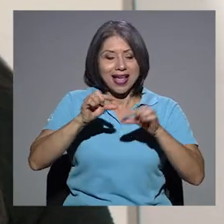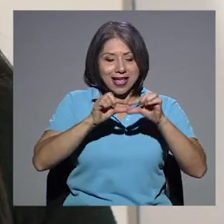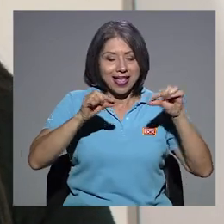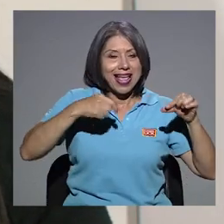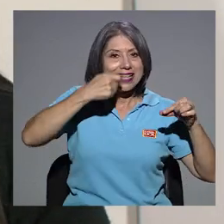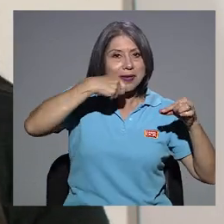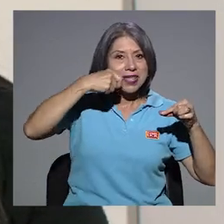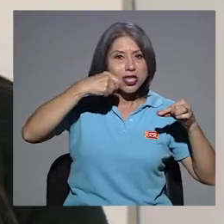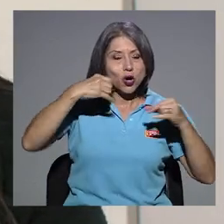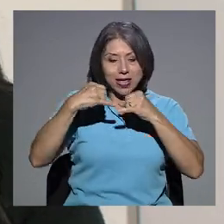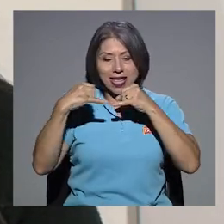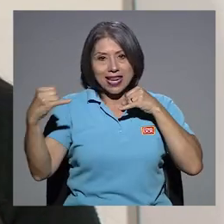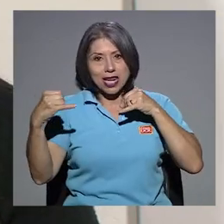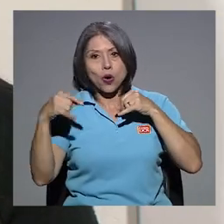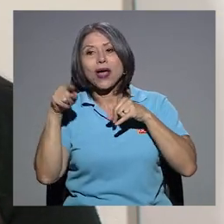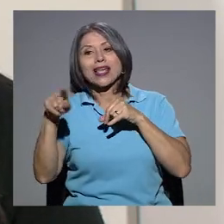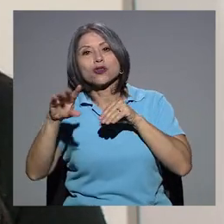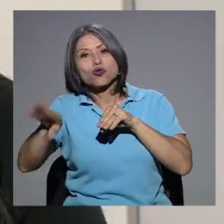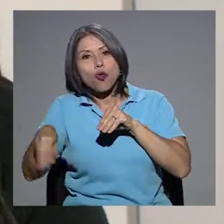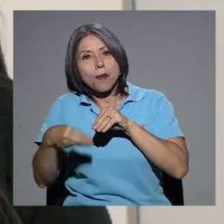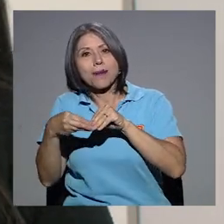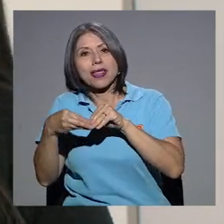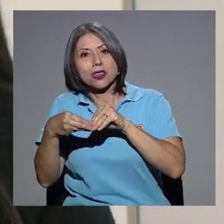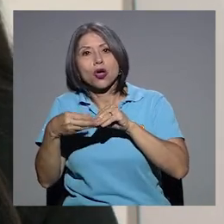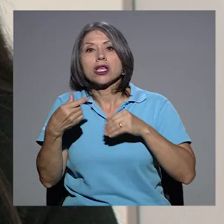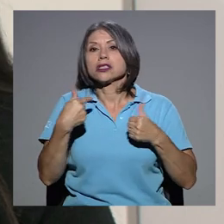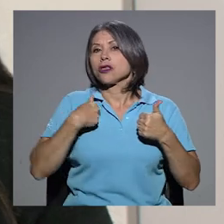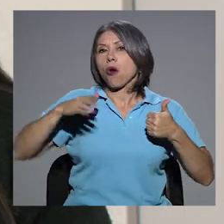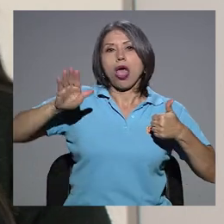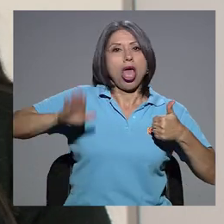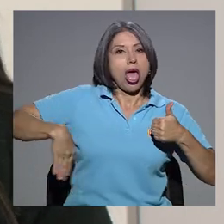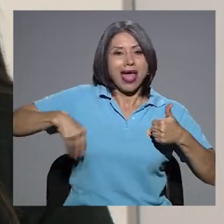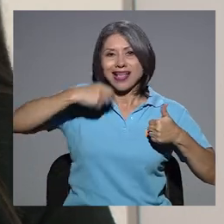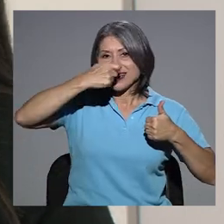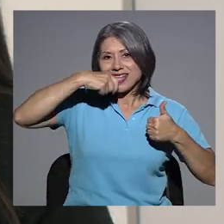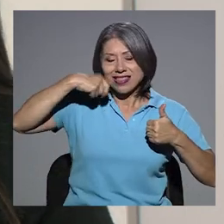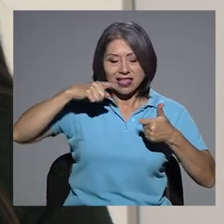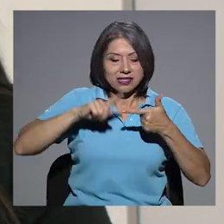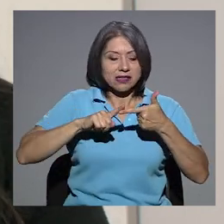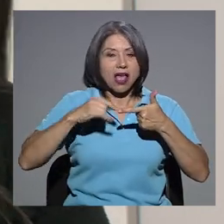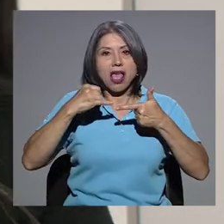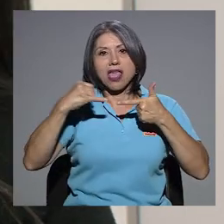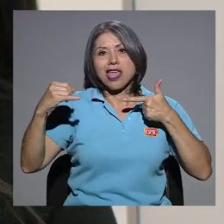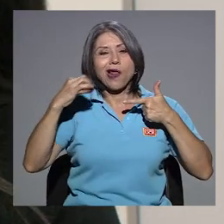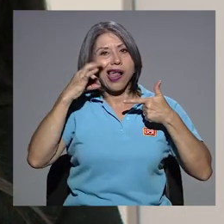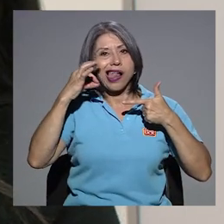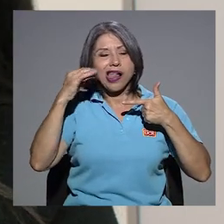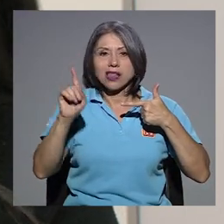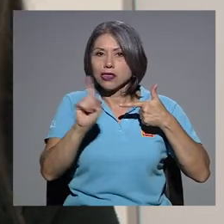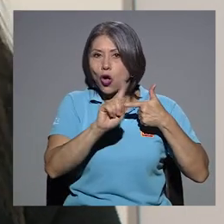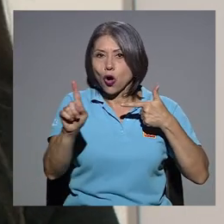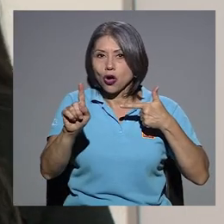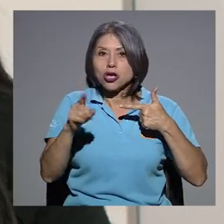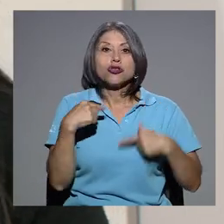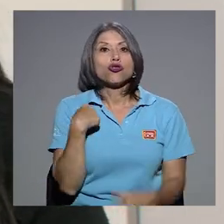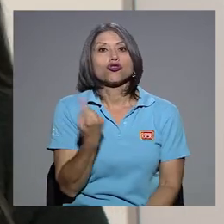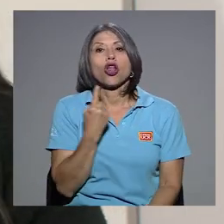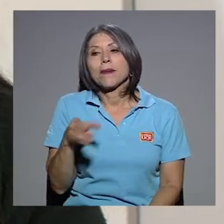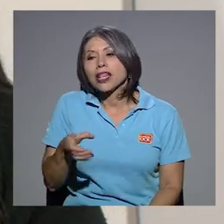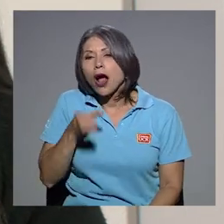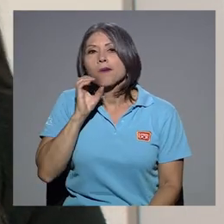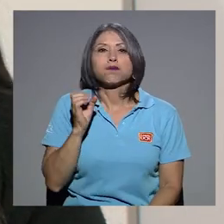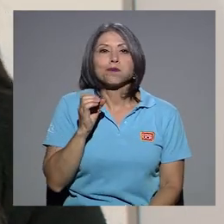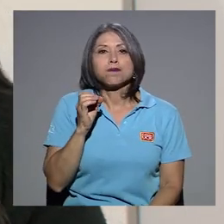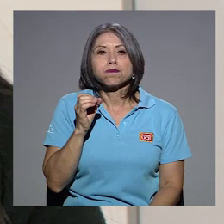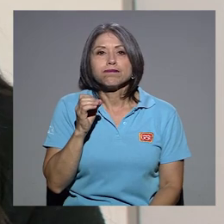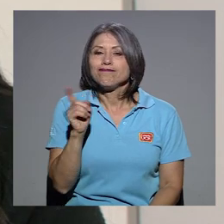cepillo y del hilo. Es un complemento. Si yo no me cepillo los dientes y no uso hilo dental y me enjuago, por más que yo me enjuague, no